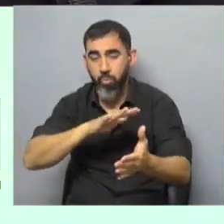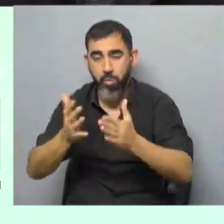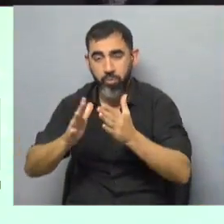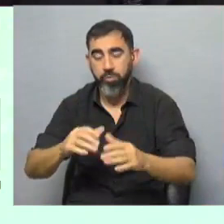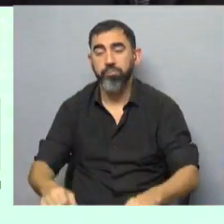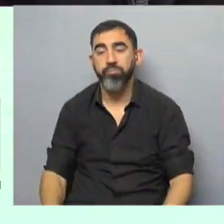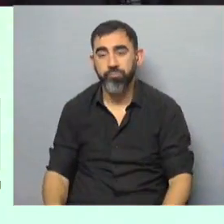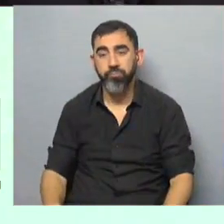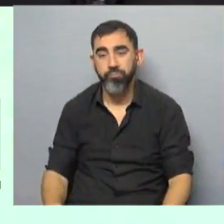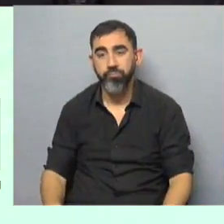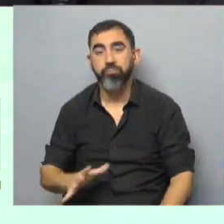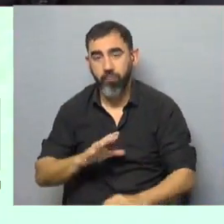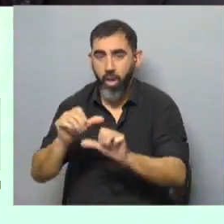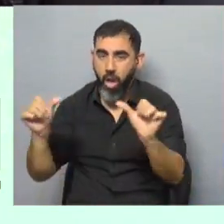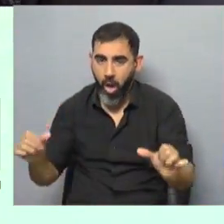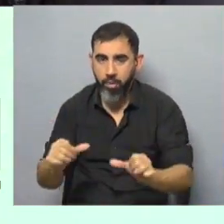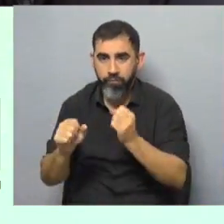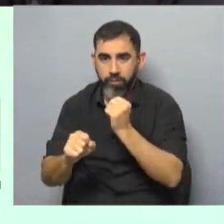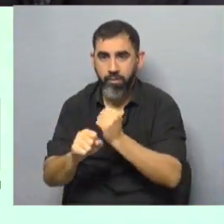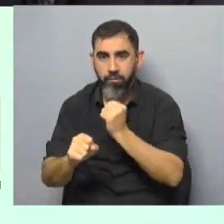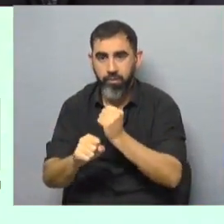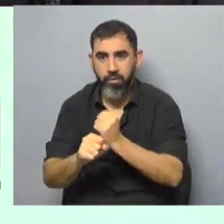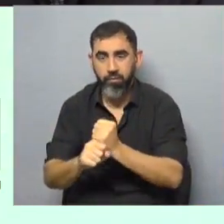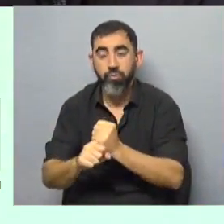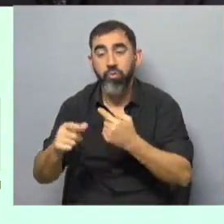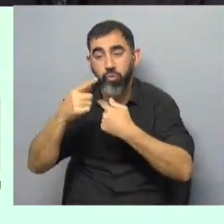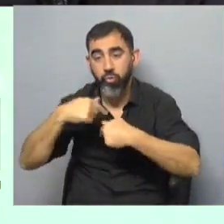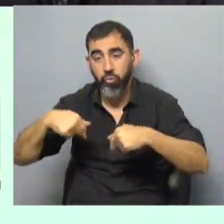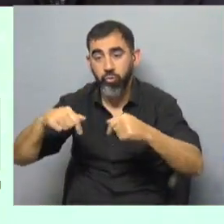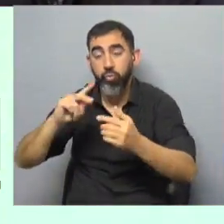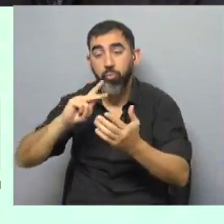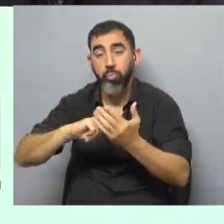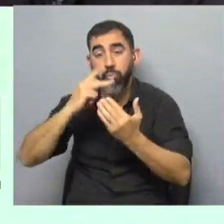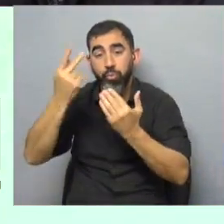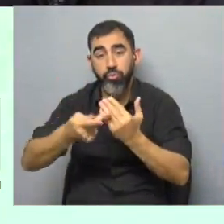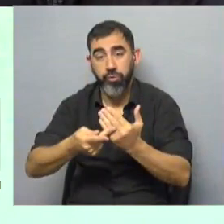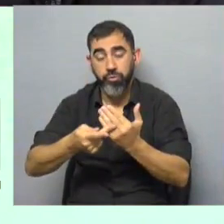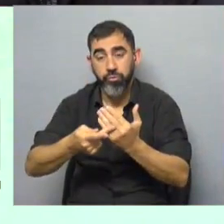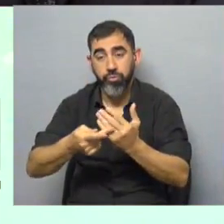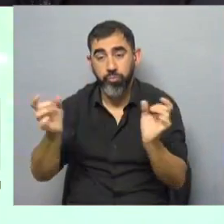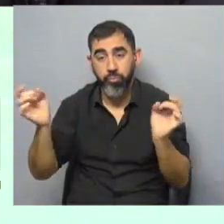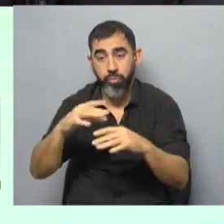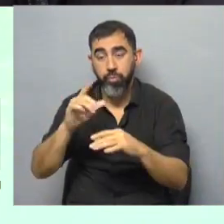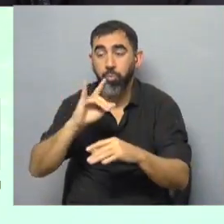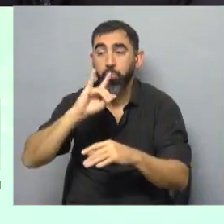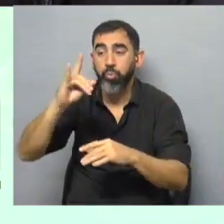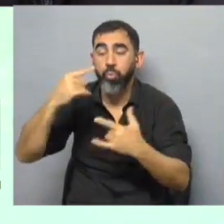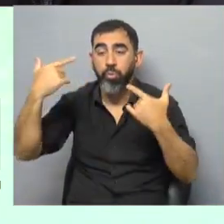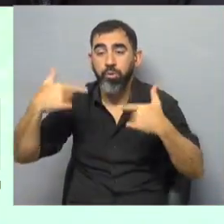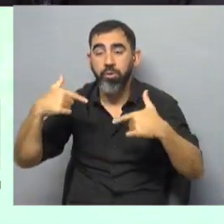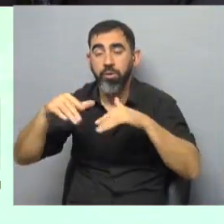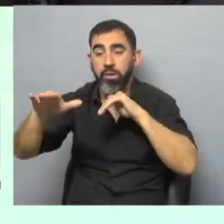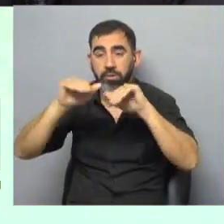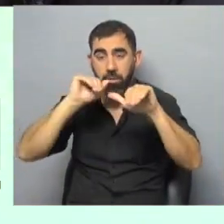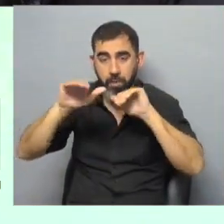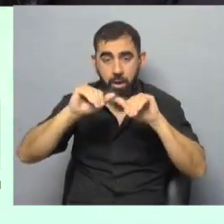intenso igual el trabajo. Sí, sí, parece que sí. Nosotros en realidad ahora hacemos el proyecto ejecutivo y luego se encarga la intendencia de licitarlo